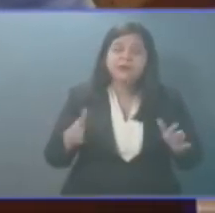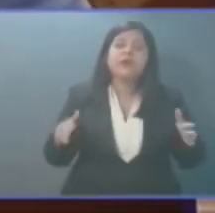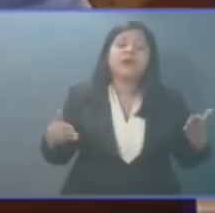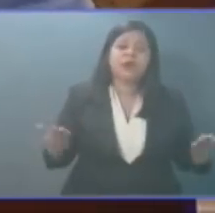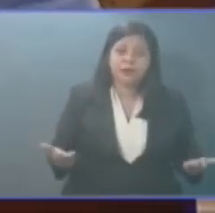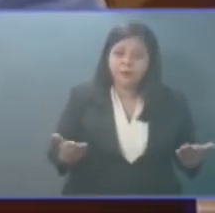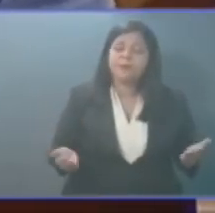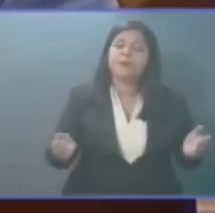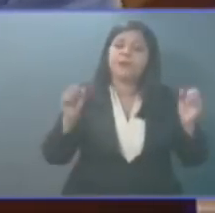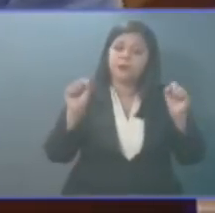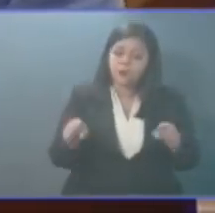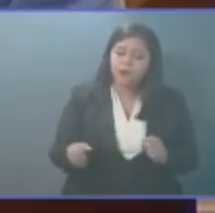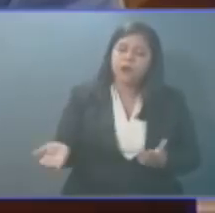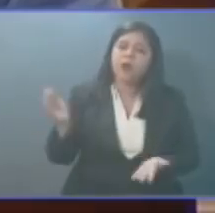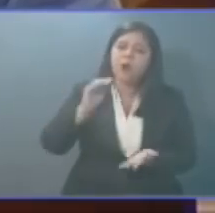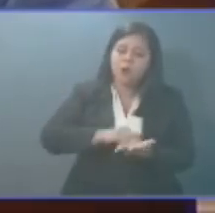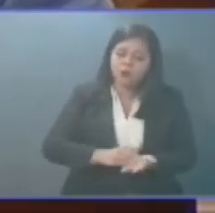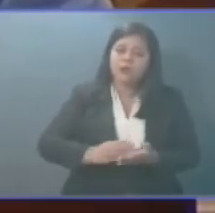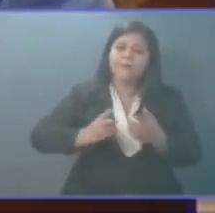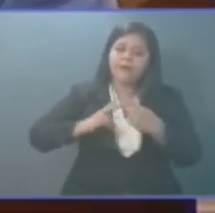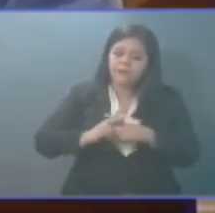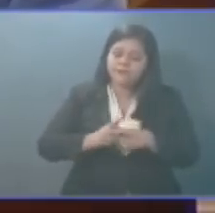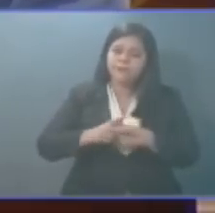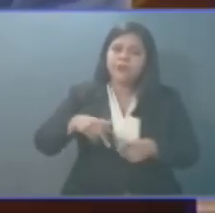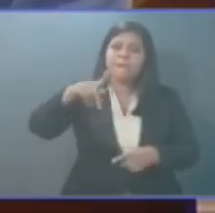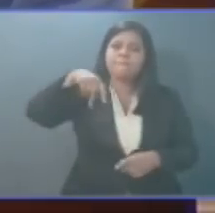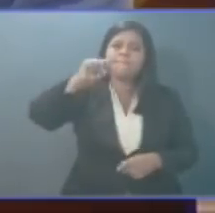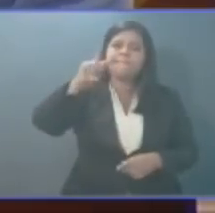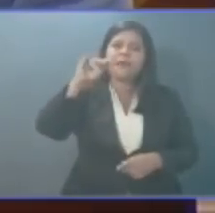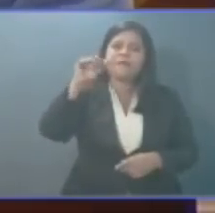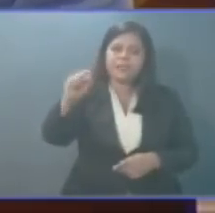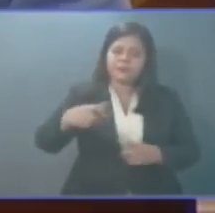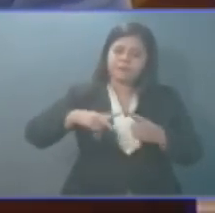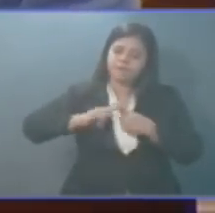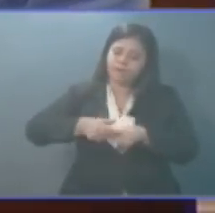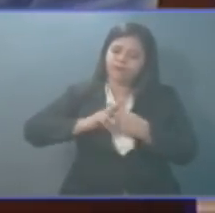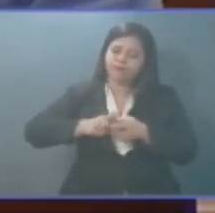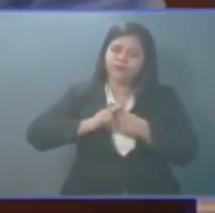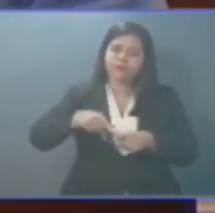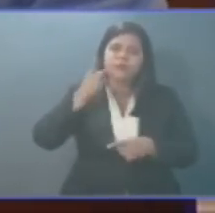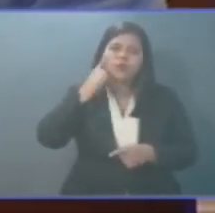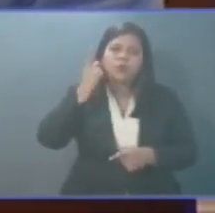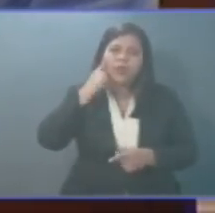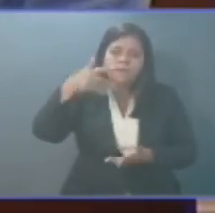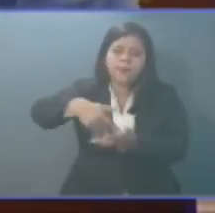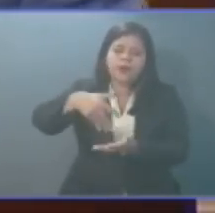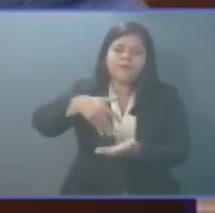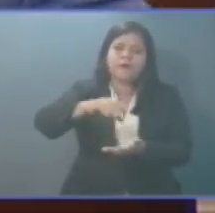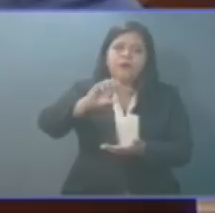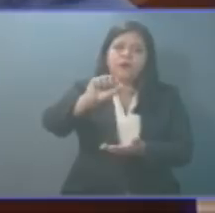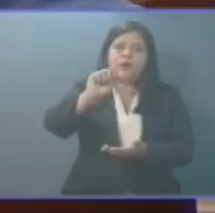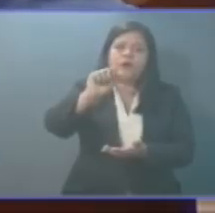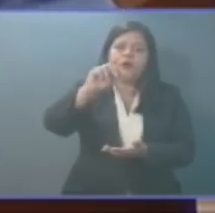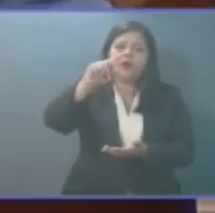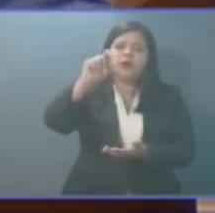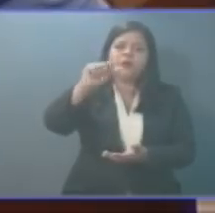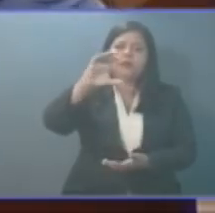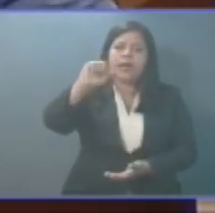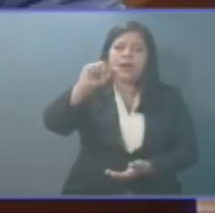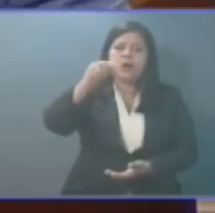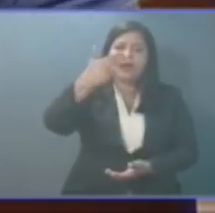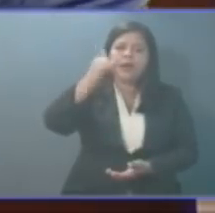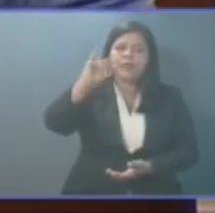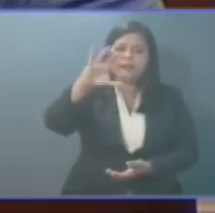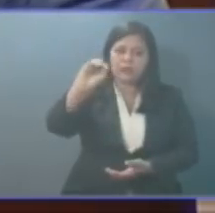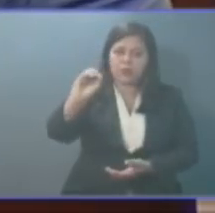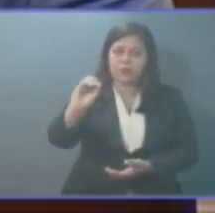la rehabilitación de la planta potabilizadora de Las Pavas, en el municipio de San Pablo Tacachico, La Libertad.